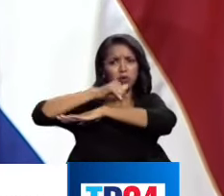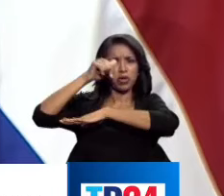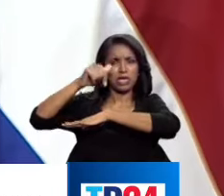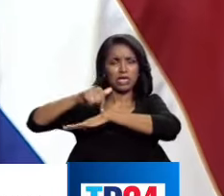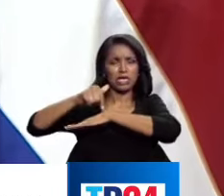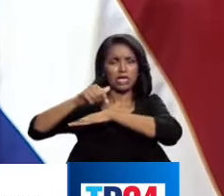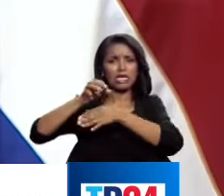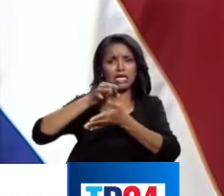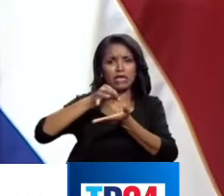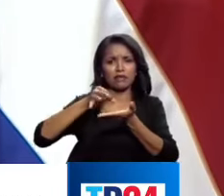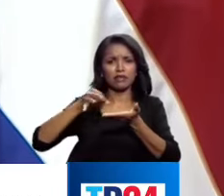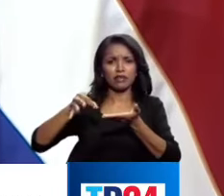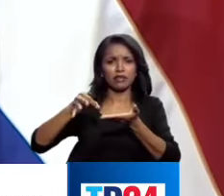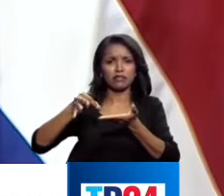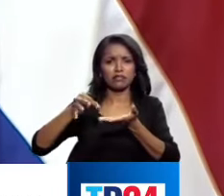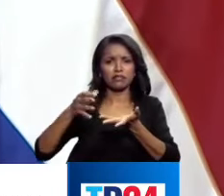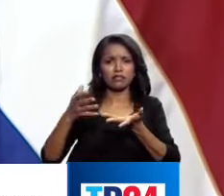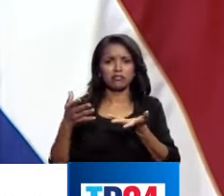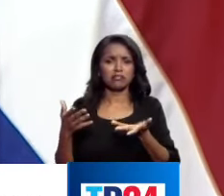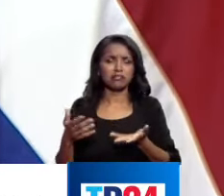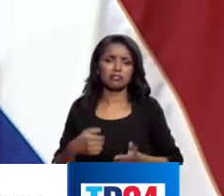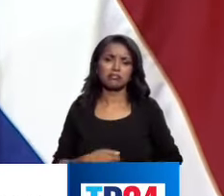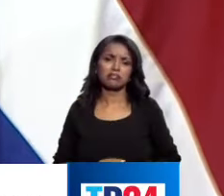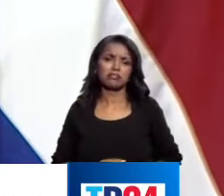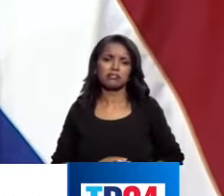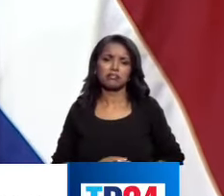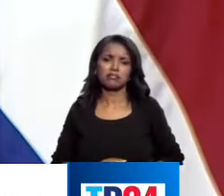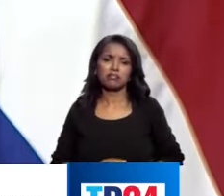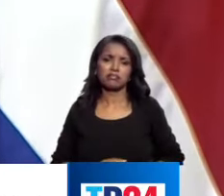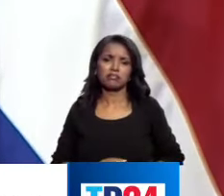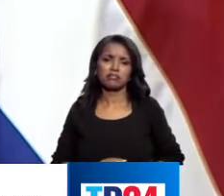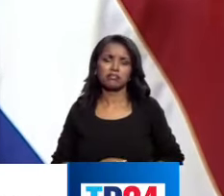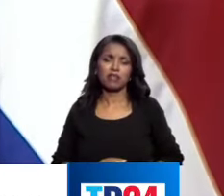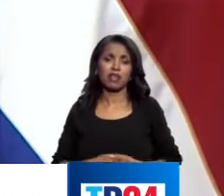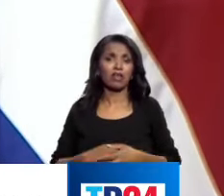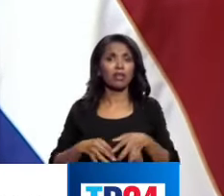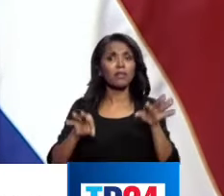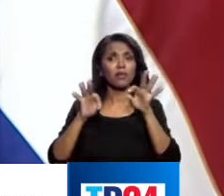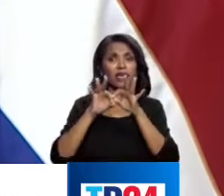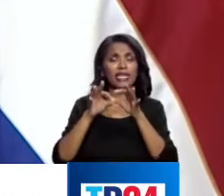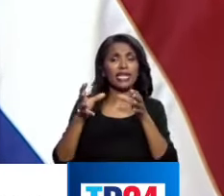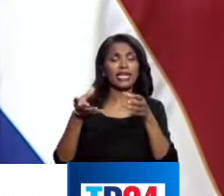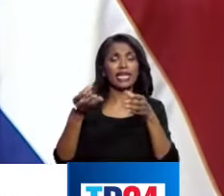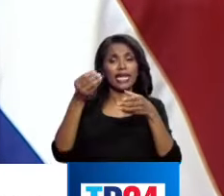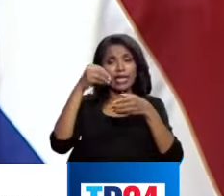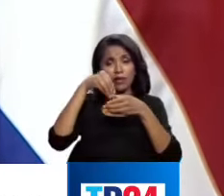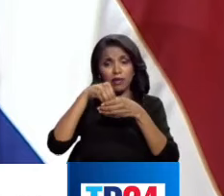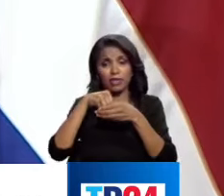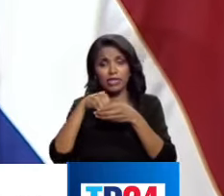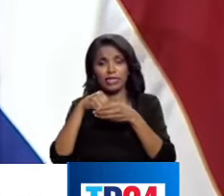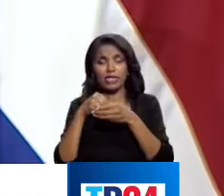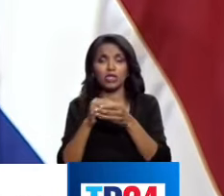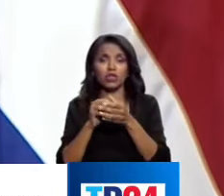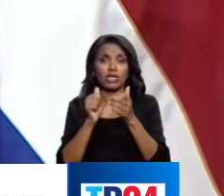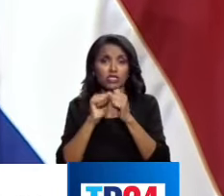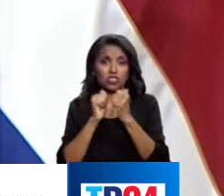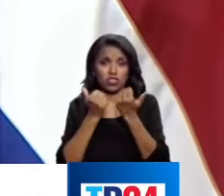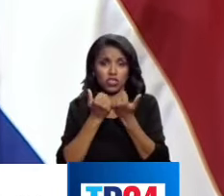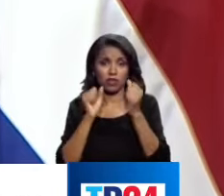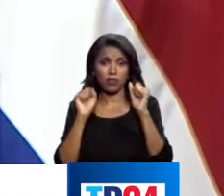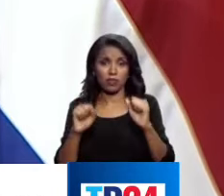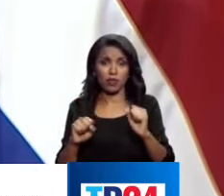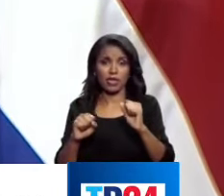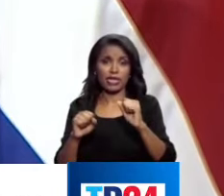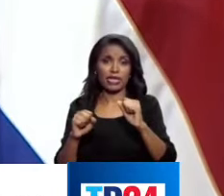en el interior deben ser concesionados para que puedan administrarse en mejor forma, puedan promoverse, puedan